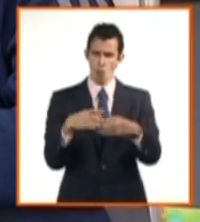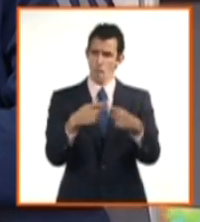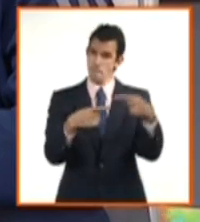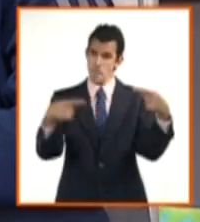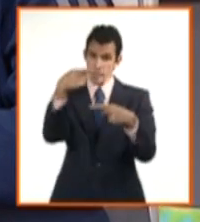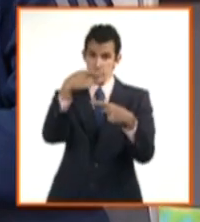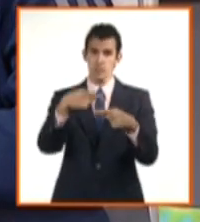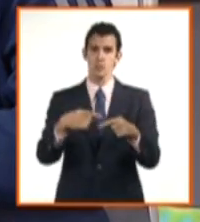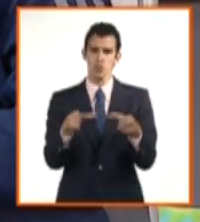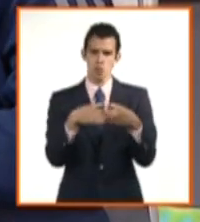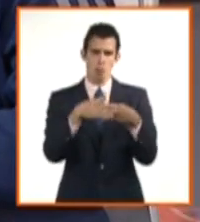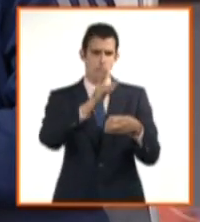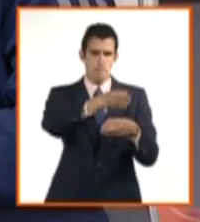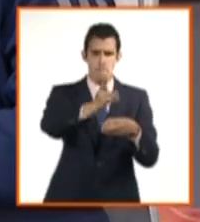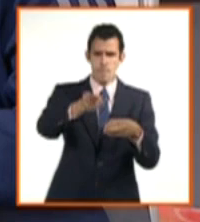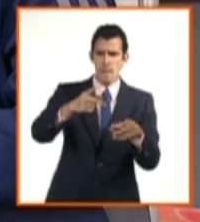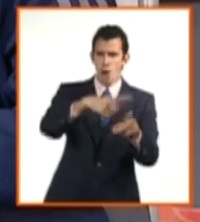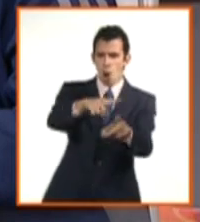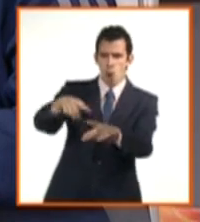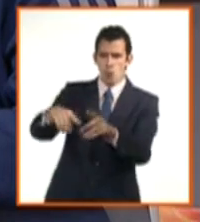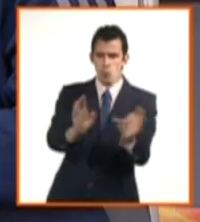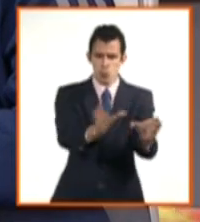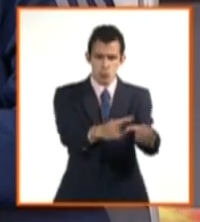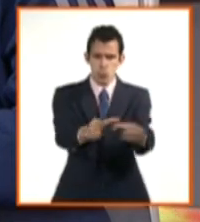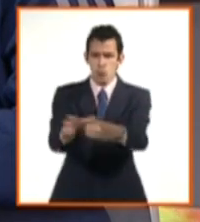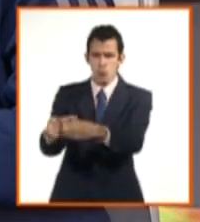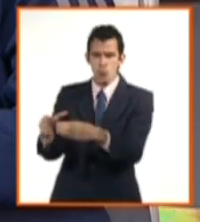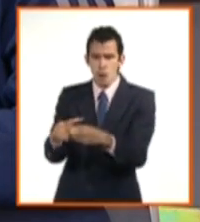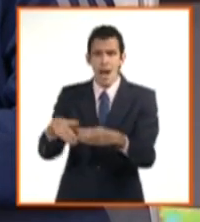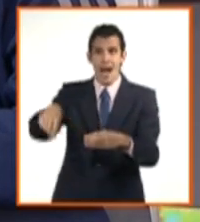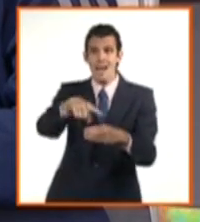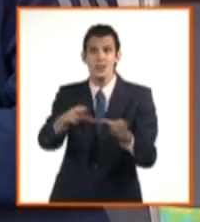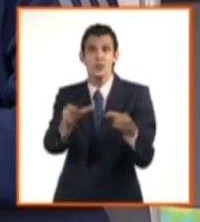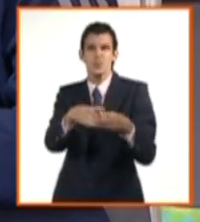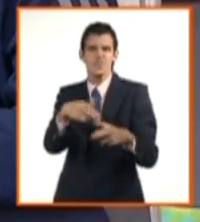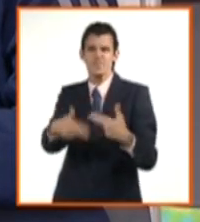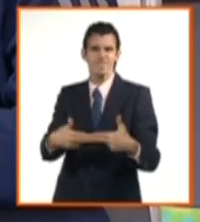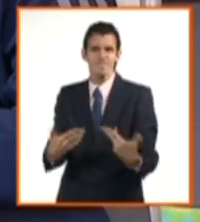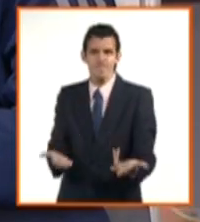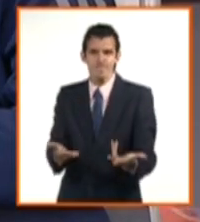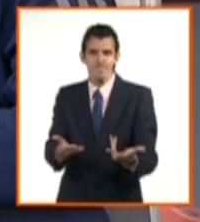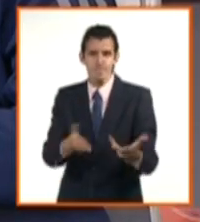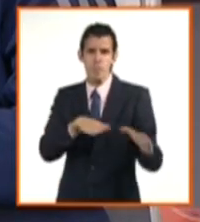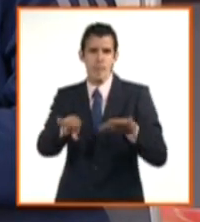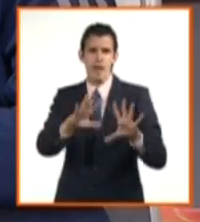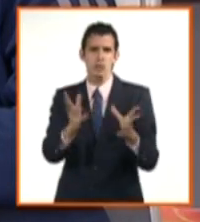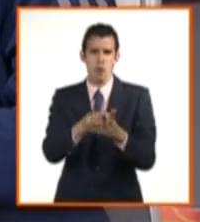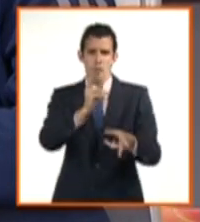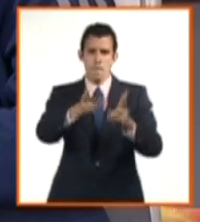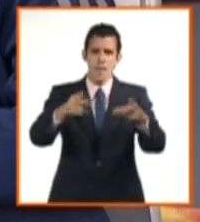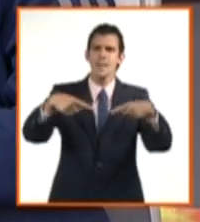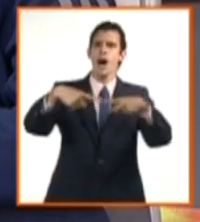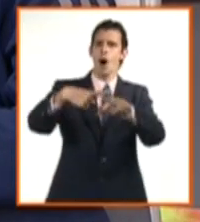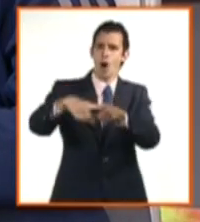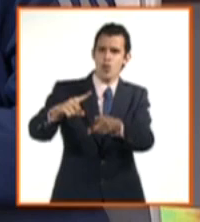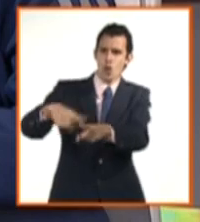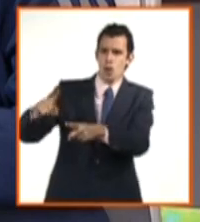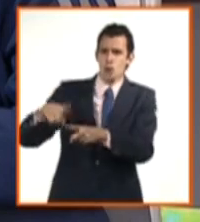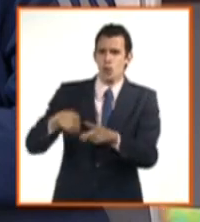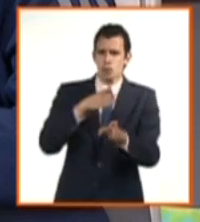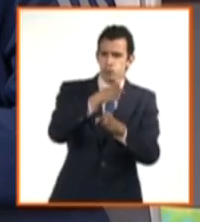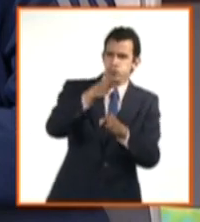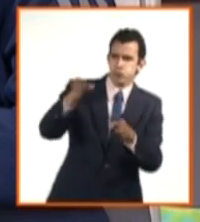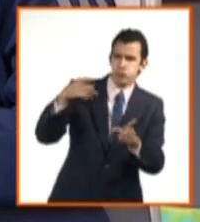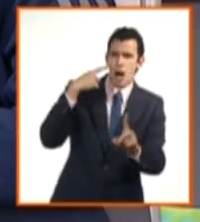presidido por el partido el intendente el presidente de la asamblea también se decidió por el secretario partido de la provincia enviar